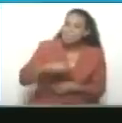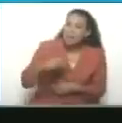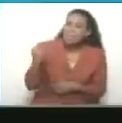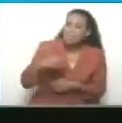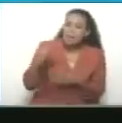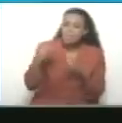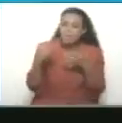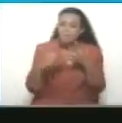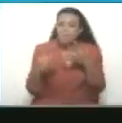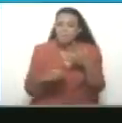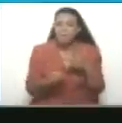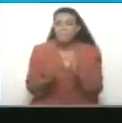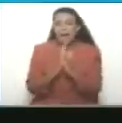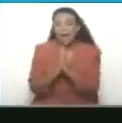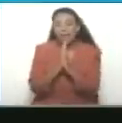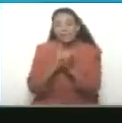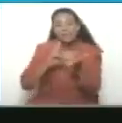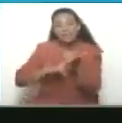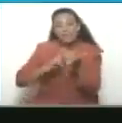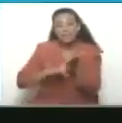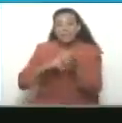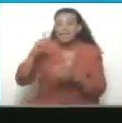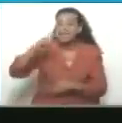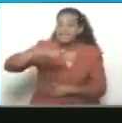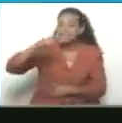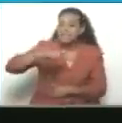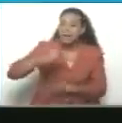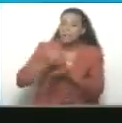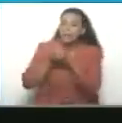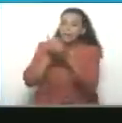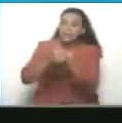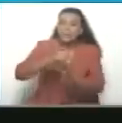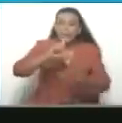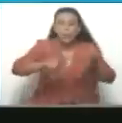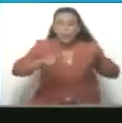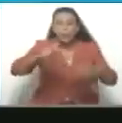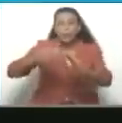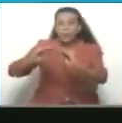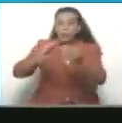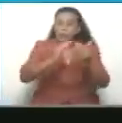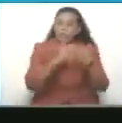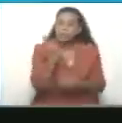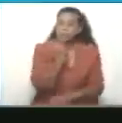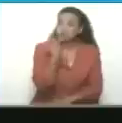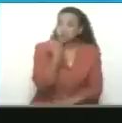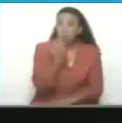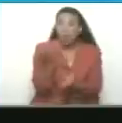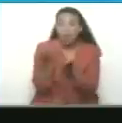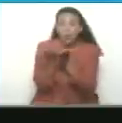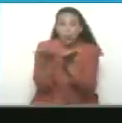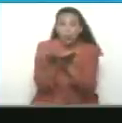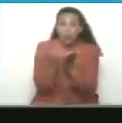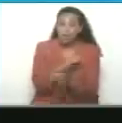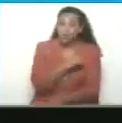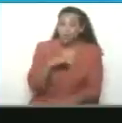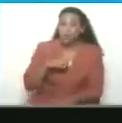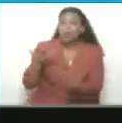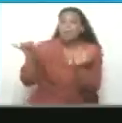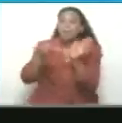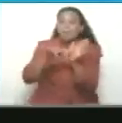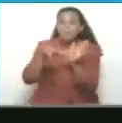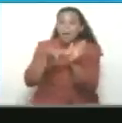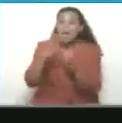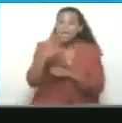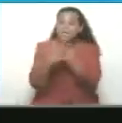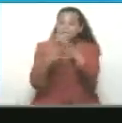cosas de verdad que la necesitamos para el beneficio de la comunidad porque no solamente se beneficia a mi comunidad sino que hay otras